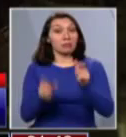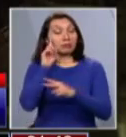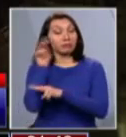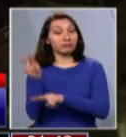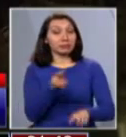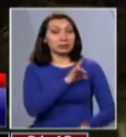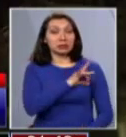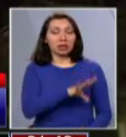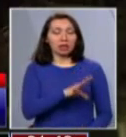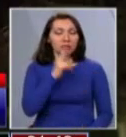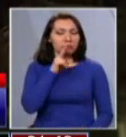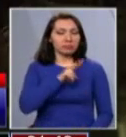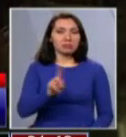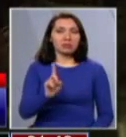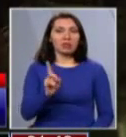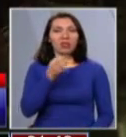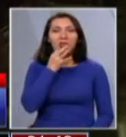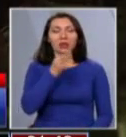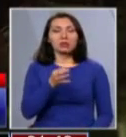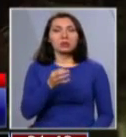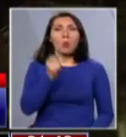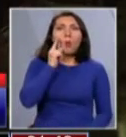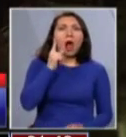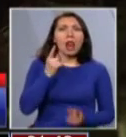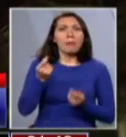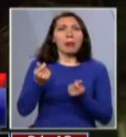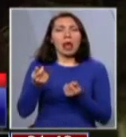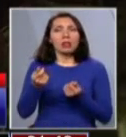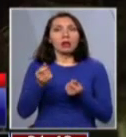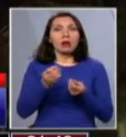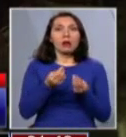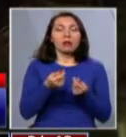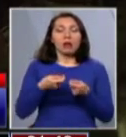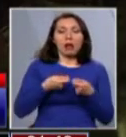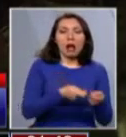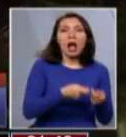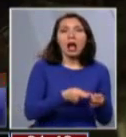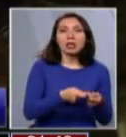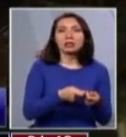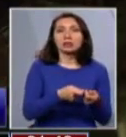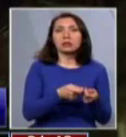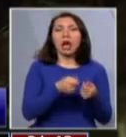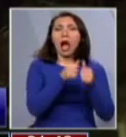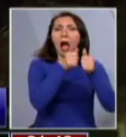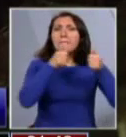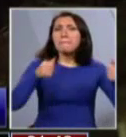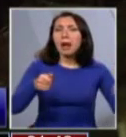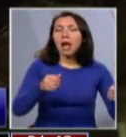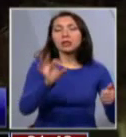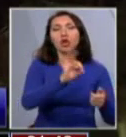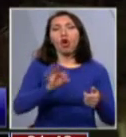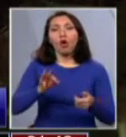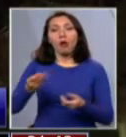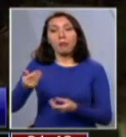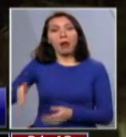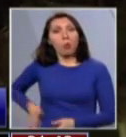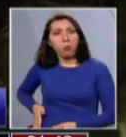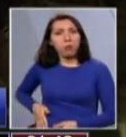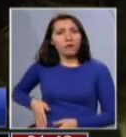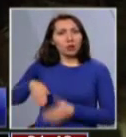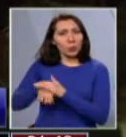chilenos finalmente no hacen tampoco mucha distinción sobre si el dinero fue a una campaña o fue al bolsillo